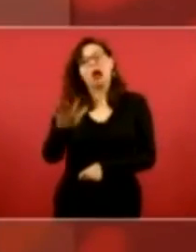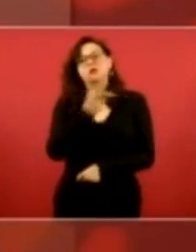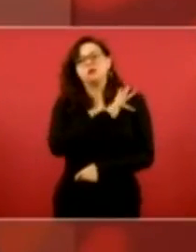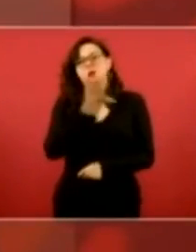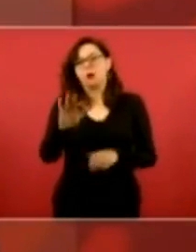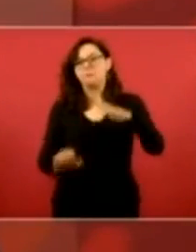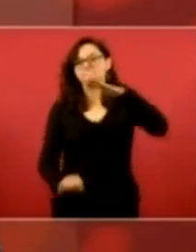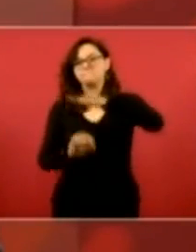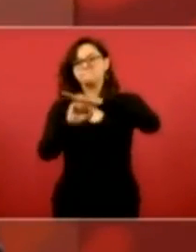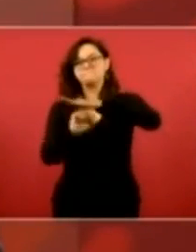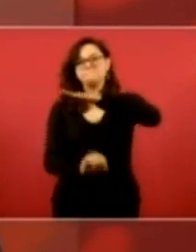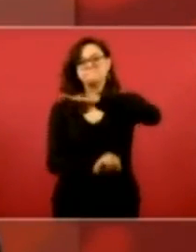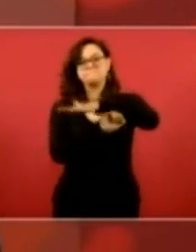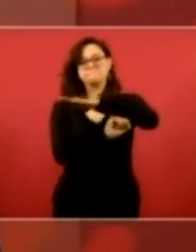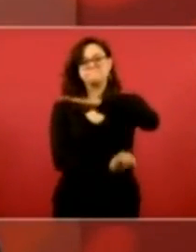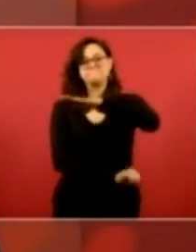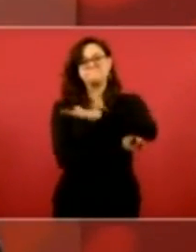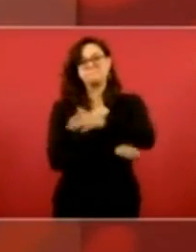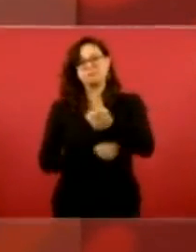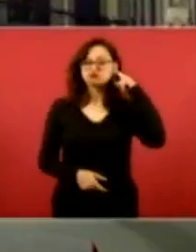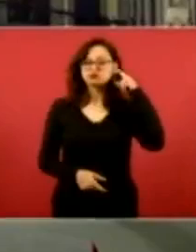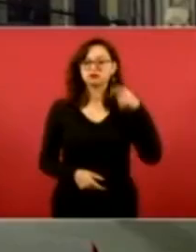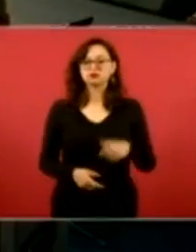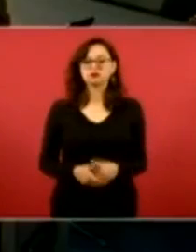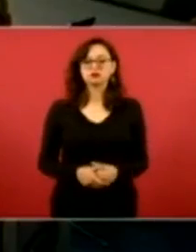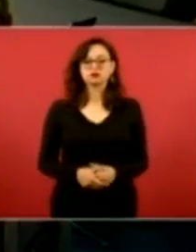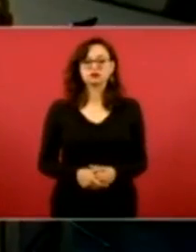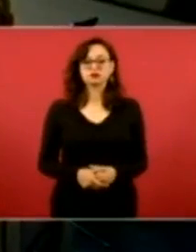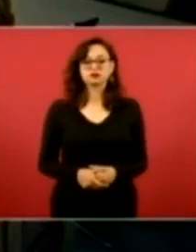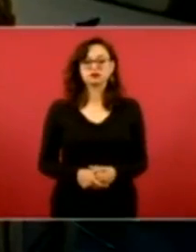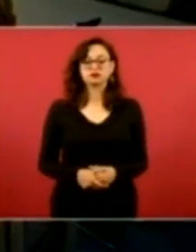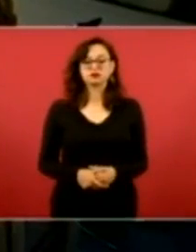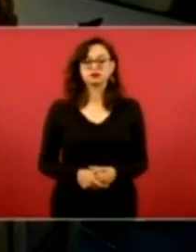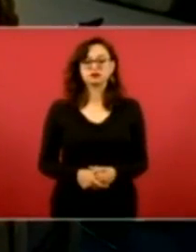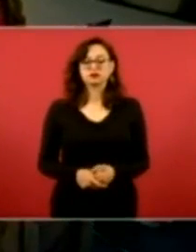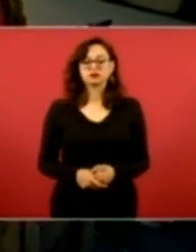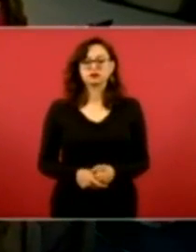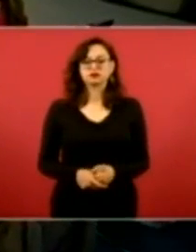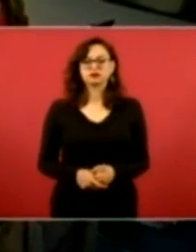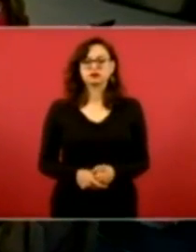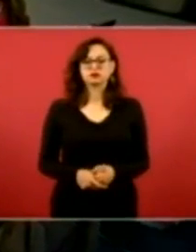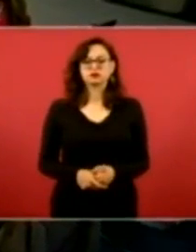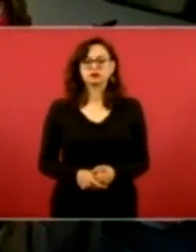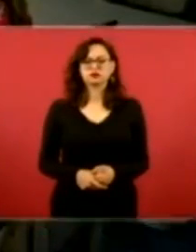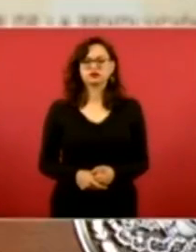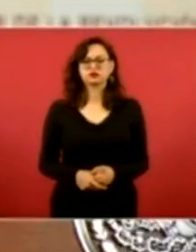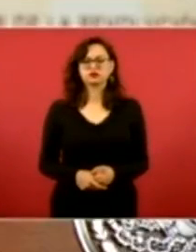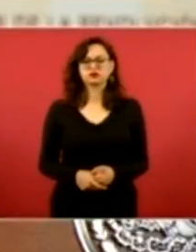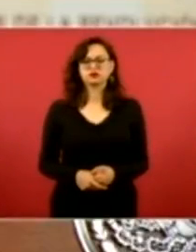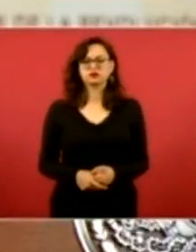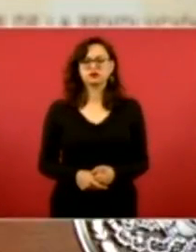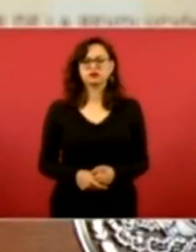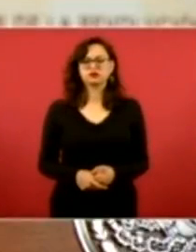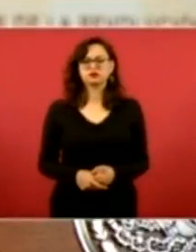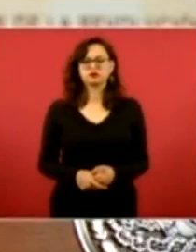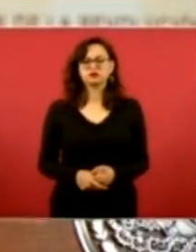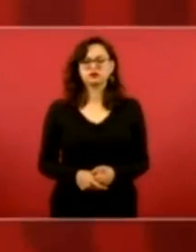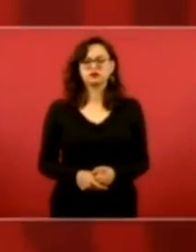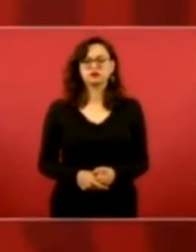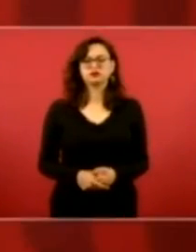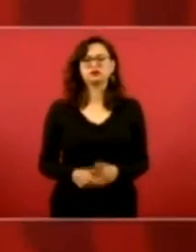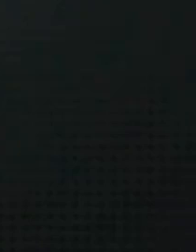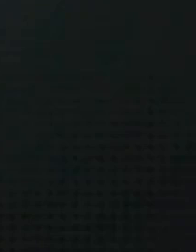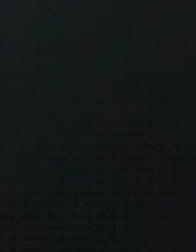un grupo que está trabajando en esto. Nos van a entregar en una semana ya un diagnóstico sobre la Terminal 2.